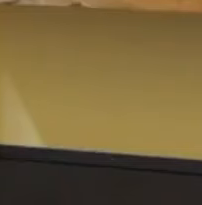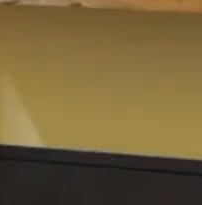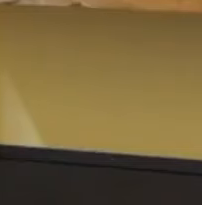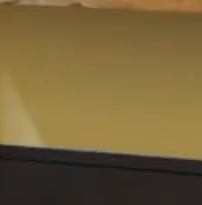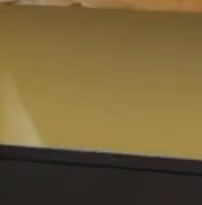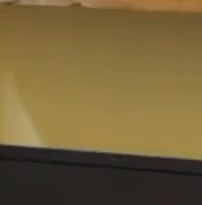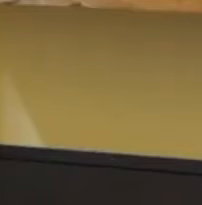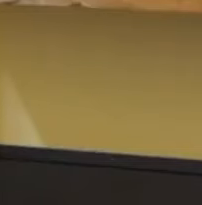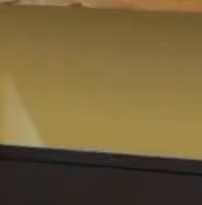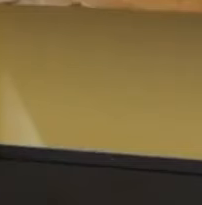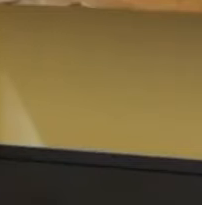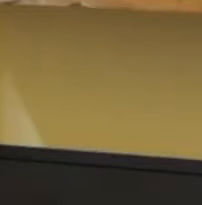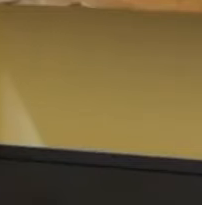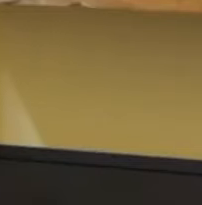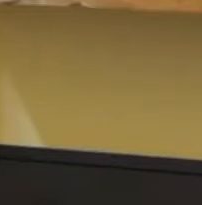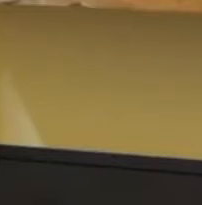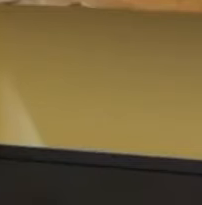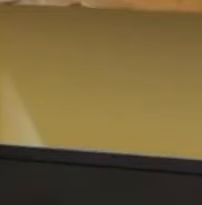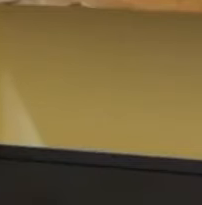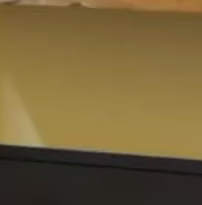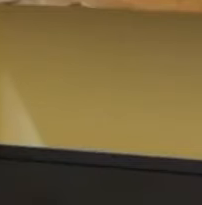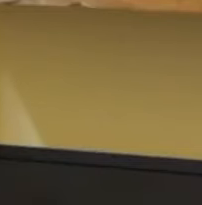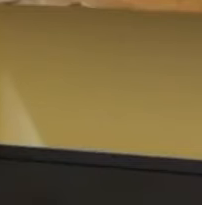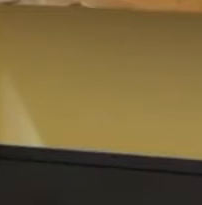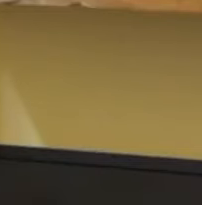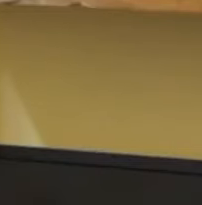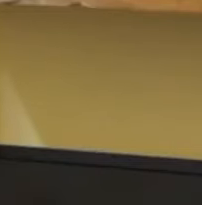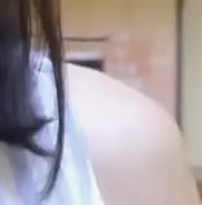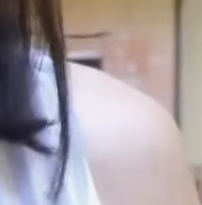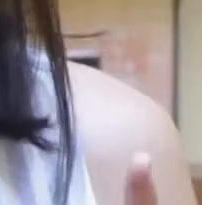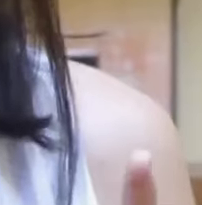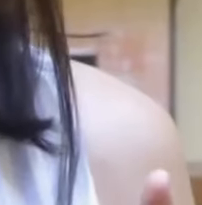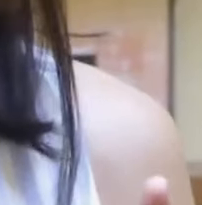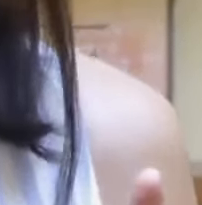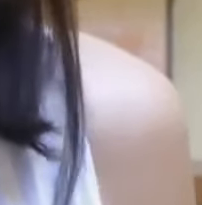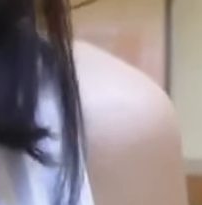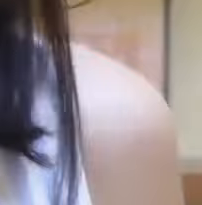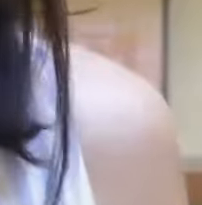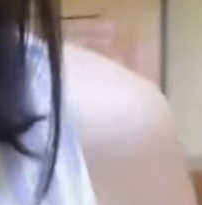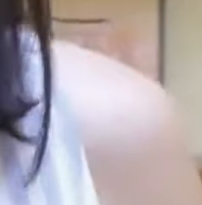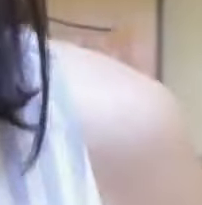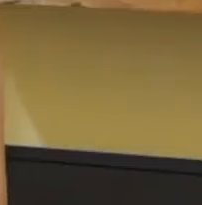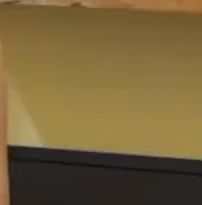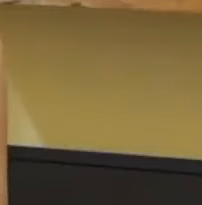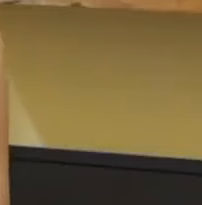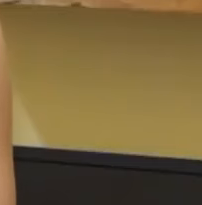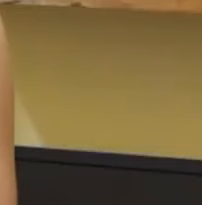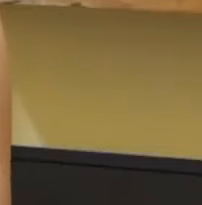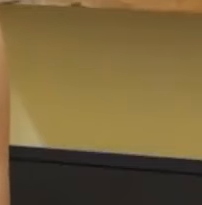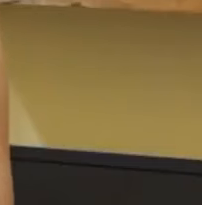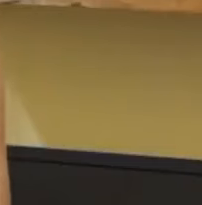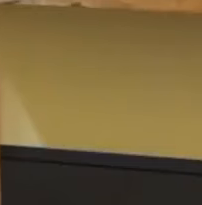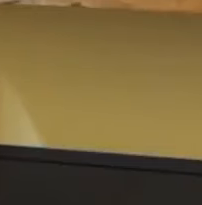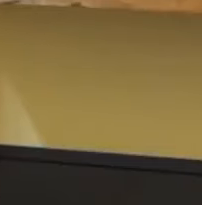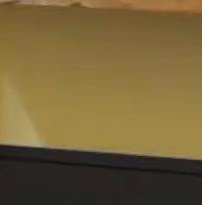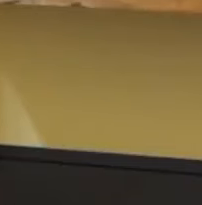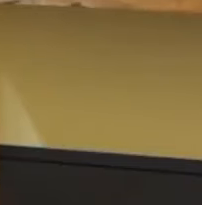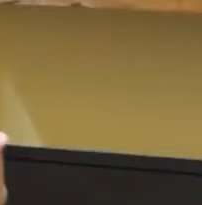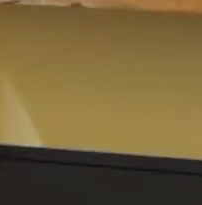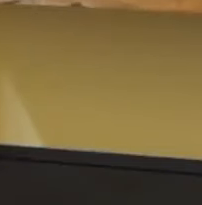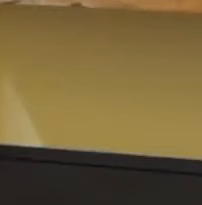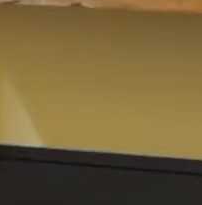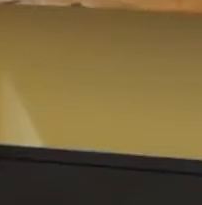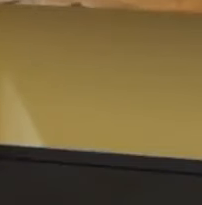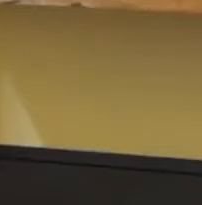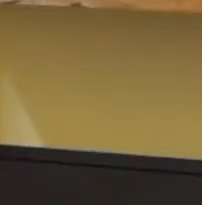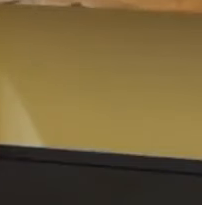servicios científicos técnicos que se ofrecen a empresas a comunidades a eso se suma una labor